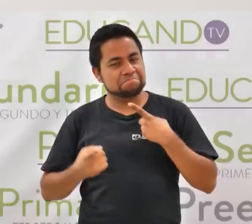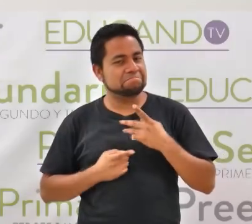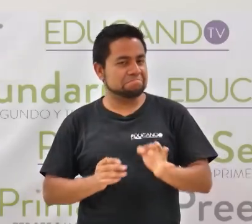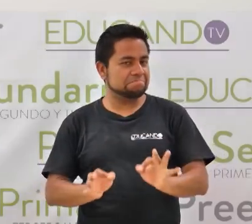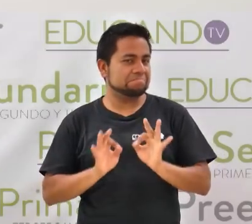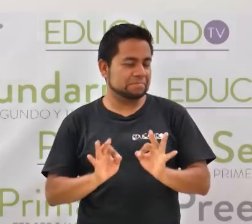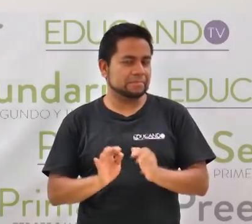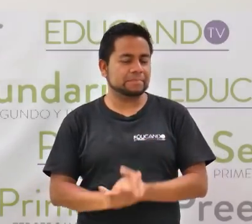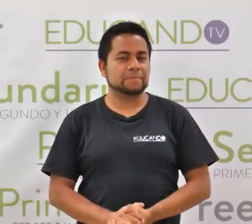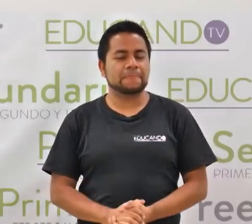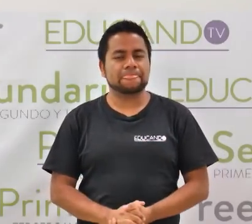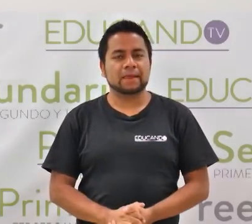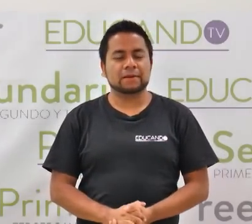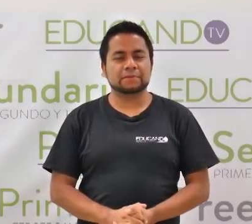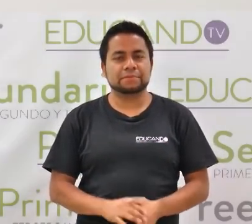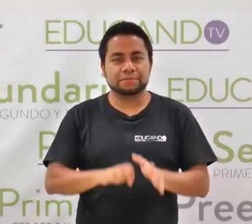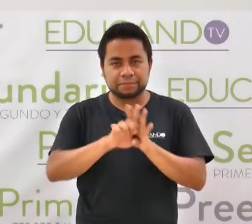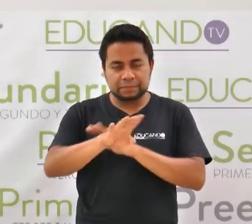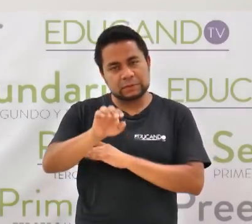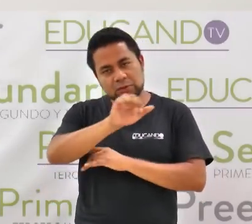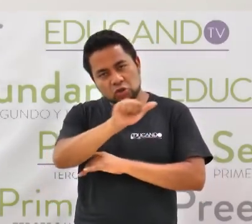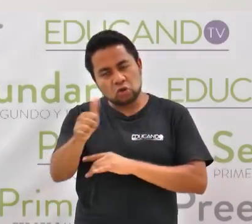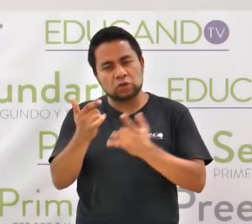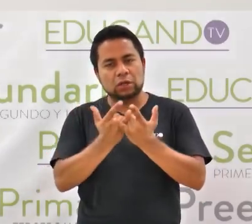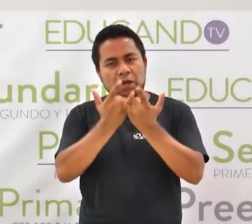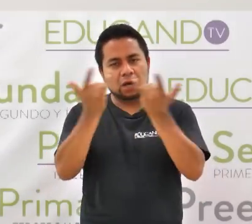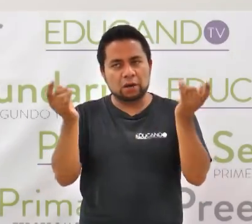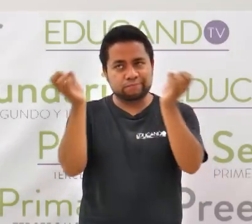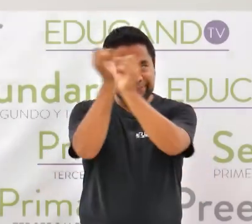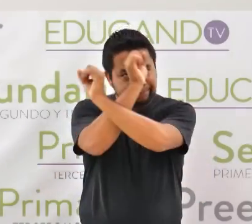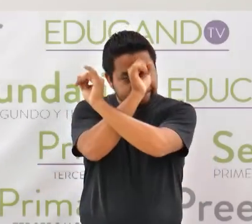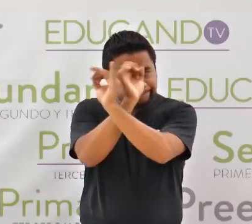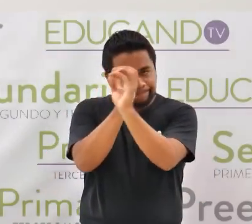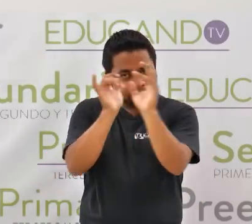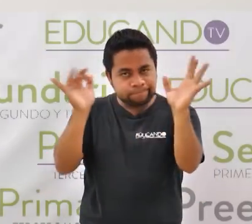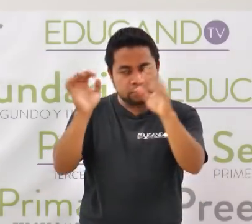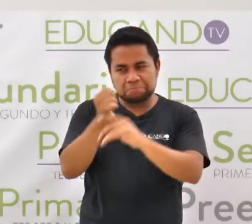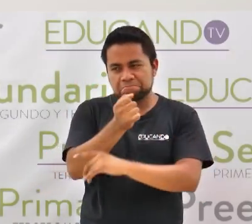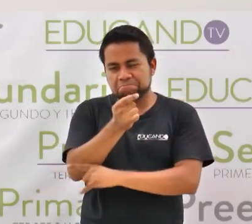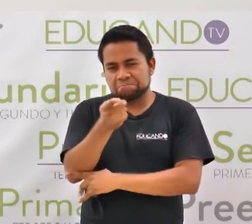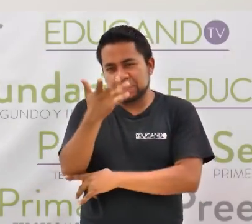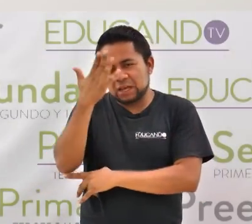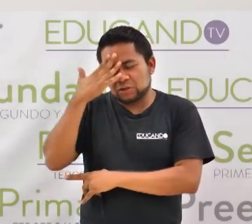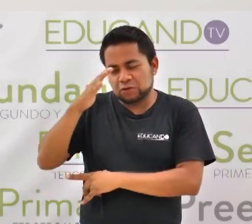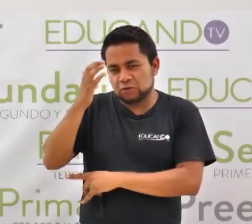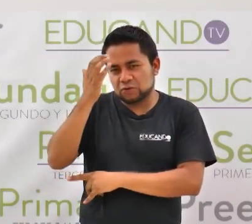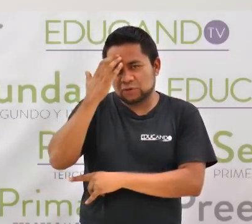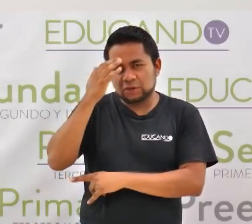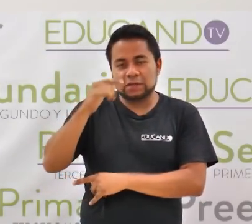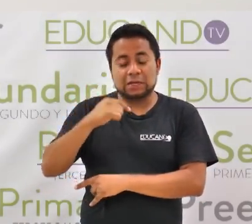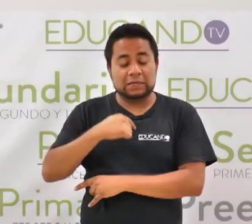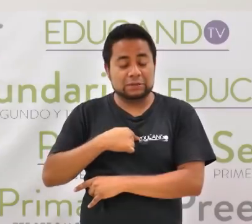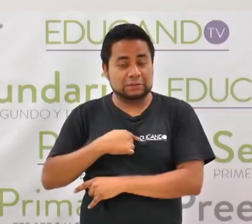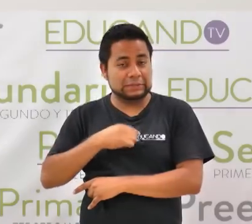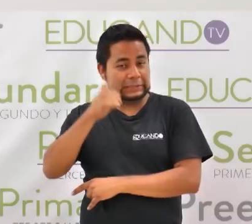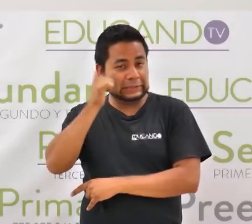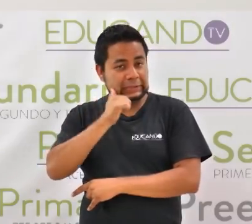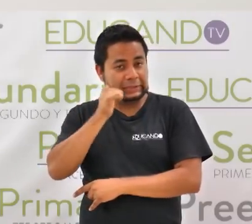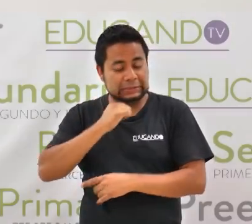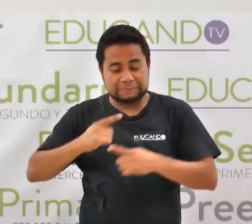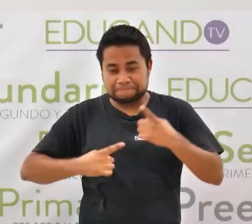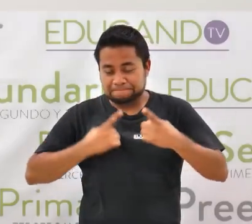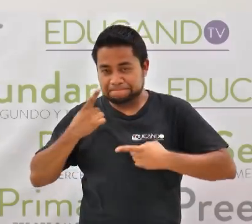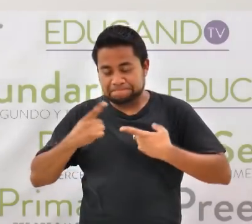divertir mucho. Otra historieta que quiero recomendar y que probablemente todos ya la conocen, pero a mí siempre me